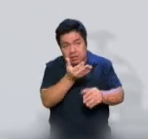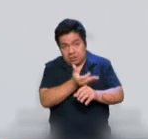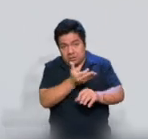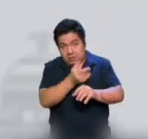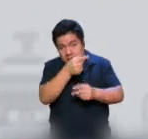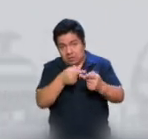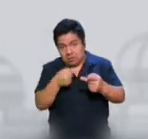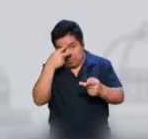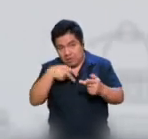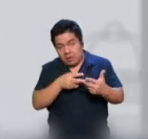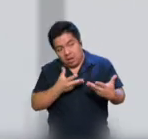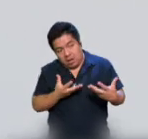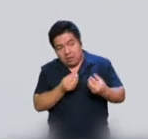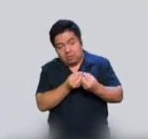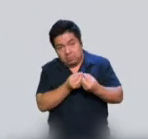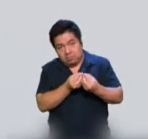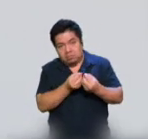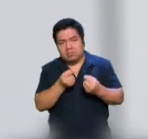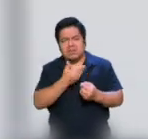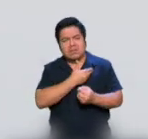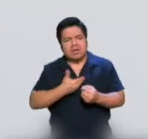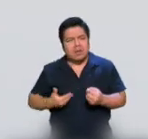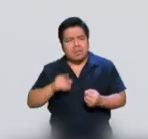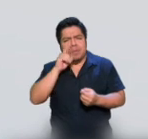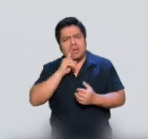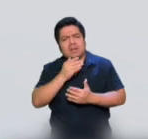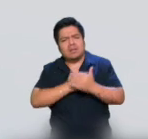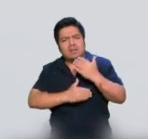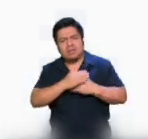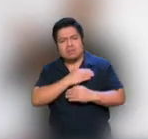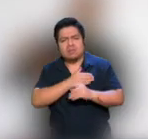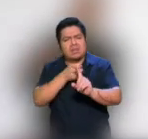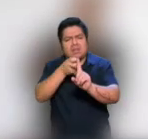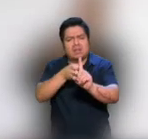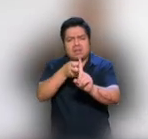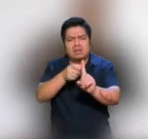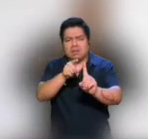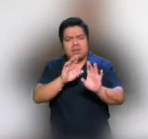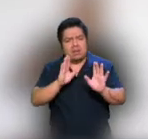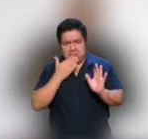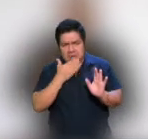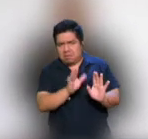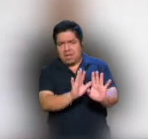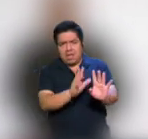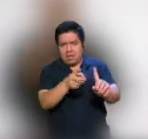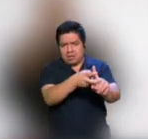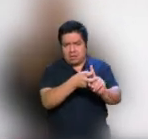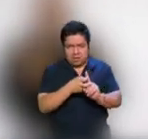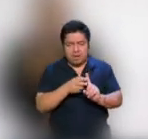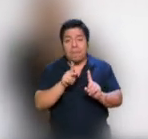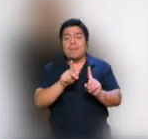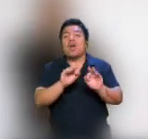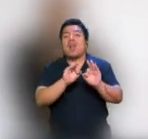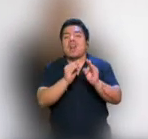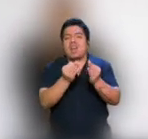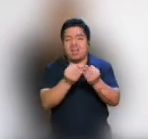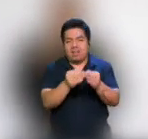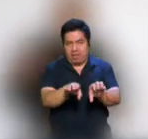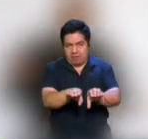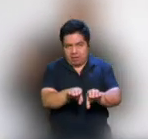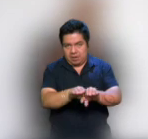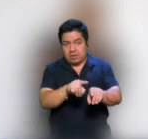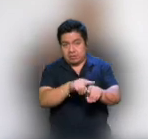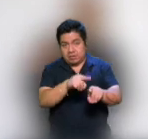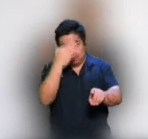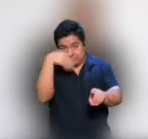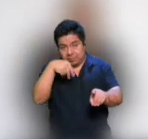entre estas dos naciones. Al respecto, la presidenta afirmó que no se critica que se haya detenido a narcotraficante, sino la forma en la que posiblemente se